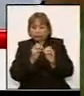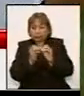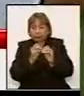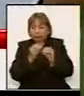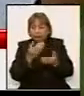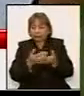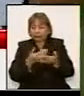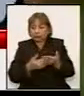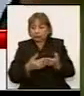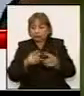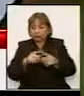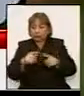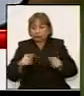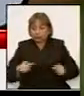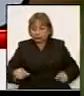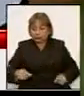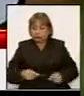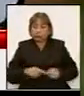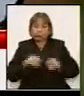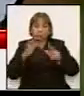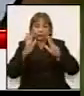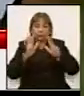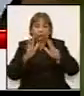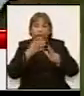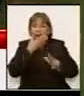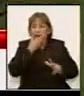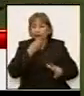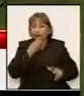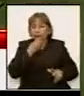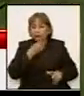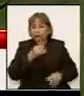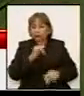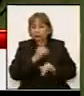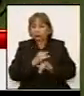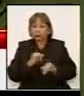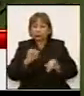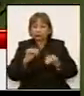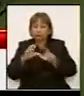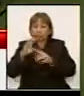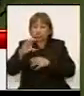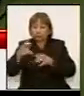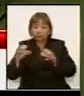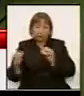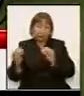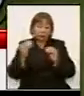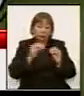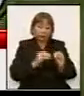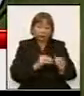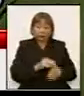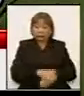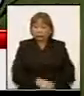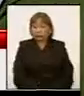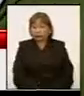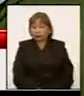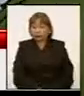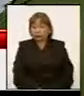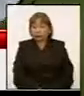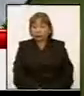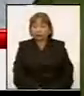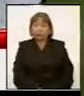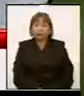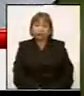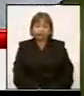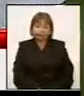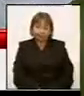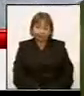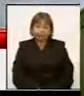que estos terrenos, tanto de 8 de diciembre y de Independencia, puedan retornar a Pasco. Saludamos en esa parte la